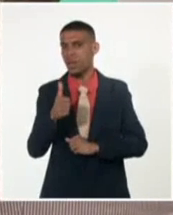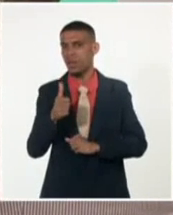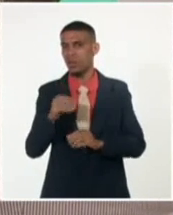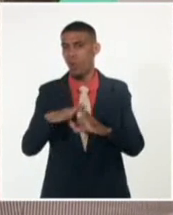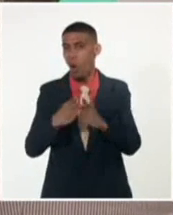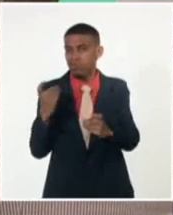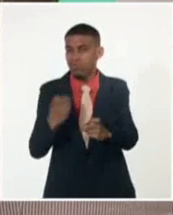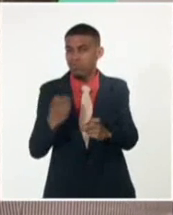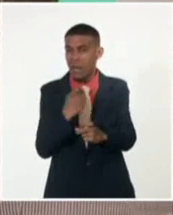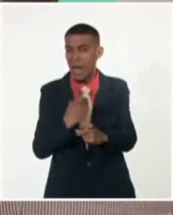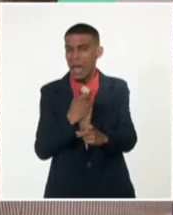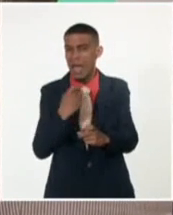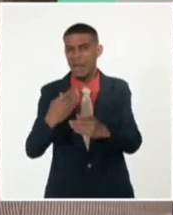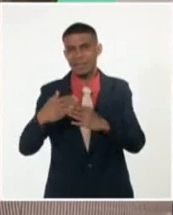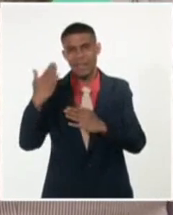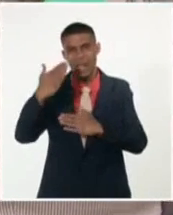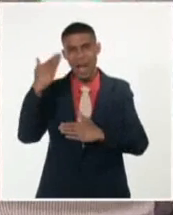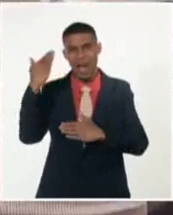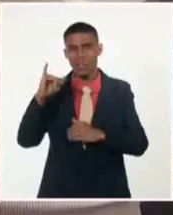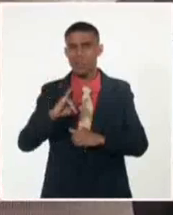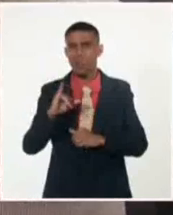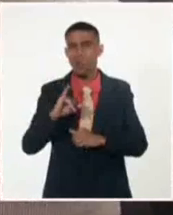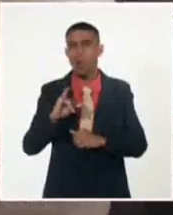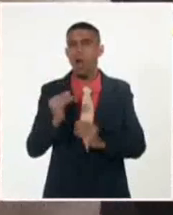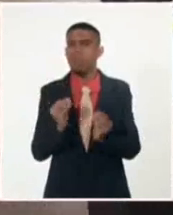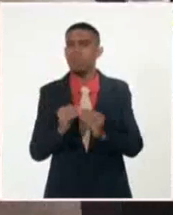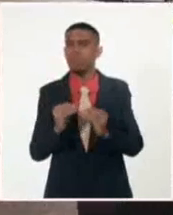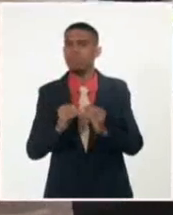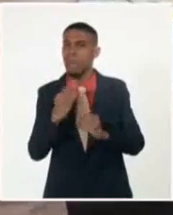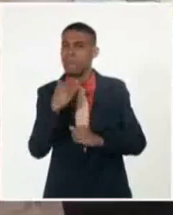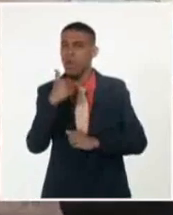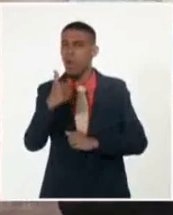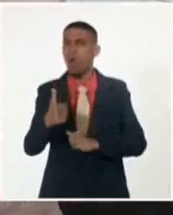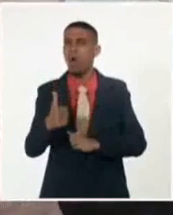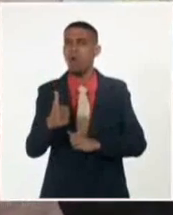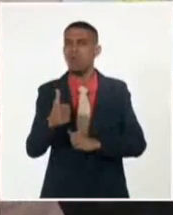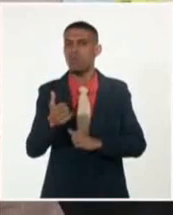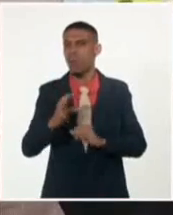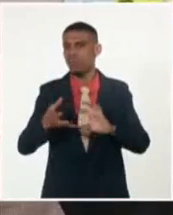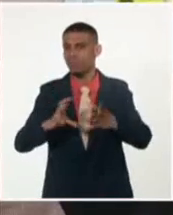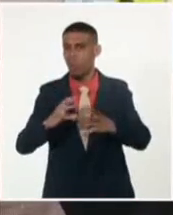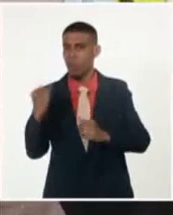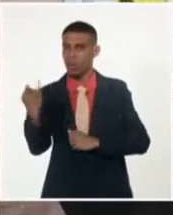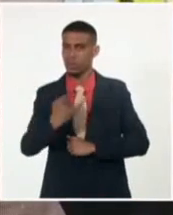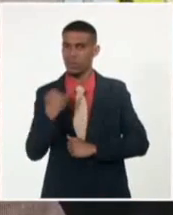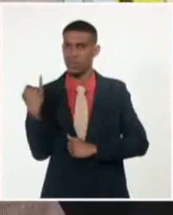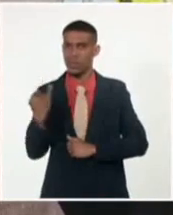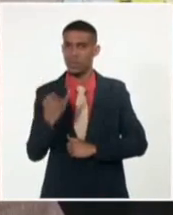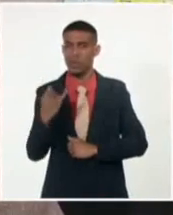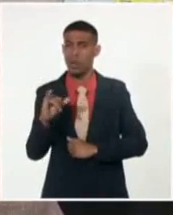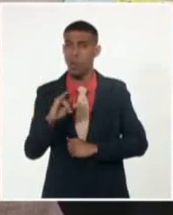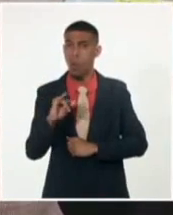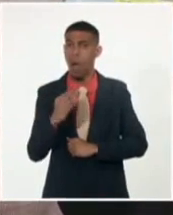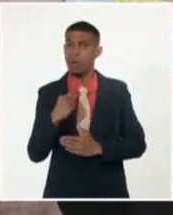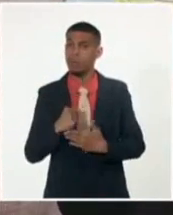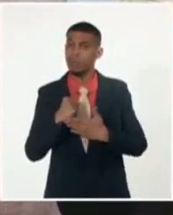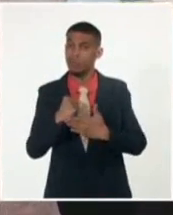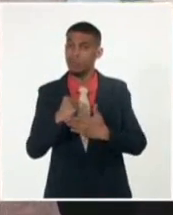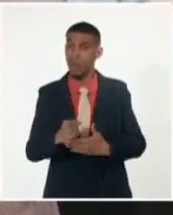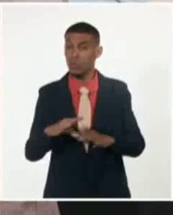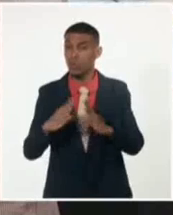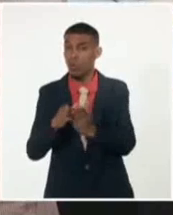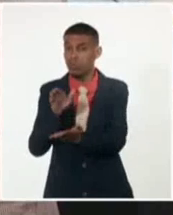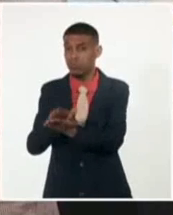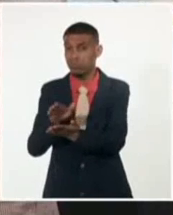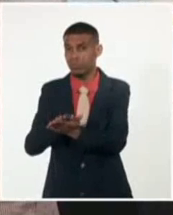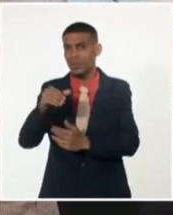de Bretton Woods, alejadas de la actual configuración internacional y concebidas para lucrar con las reservas del sur, perpetuar